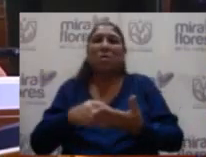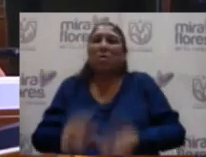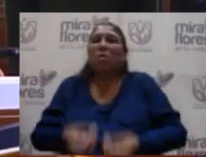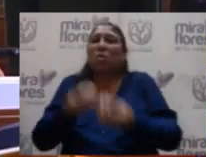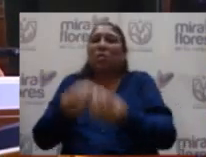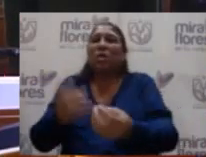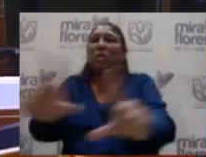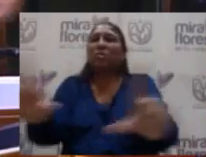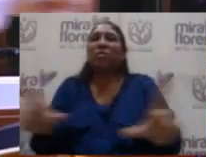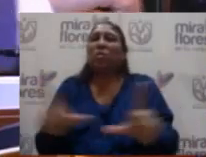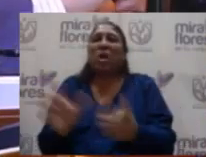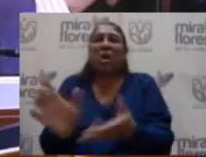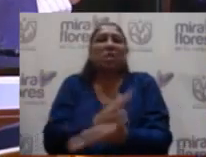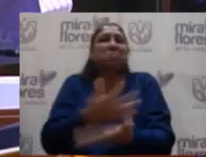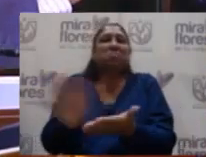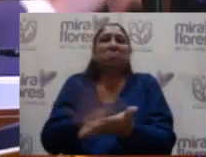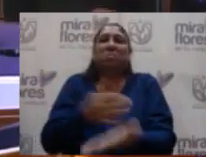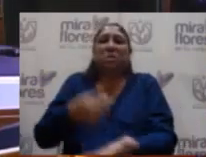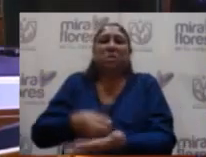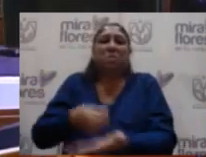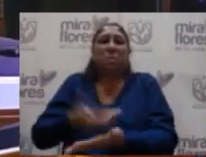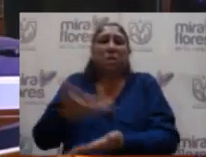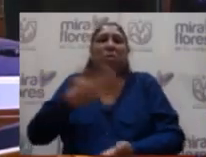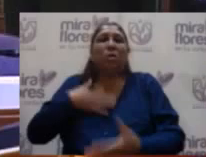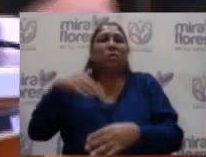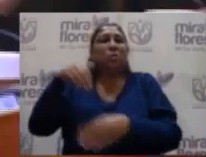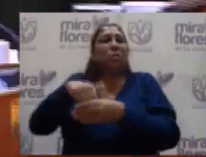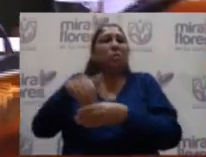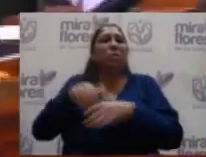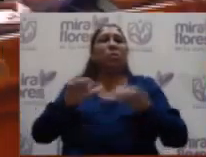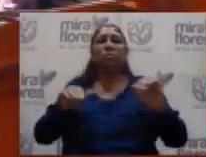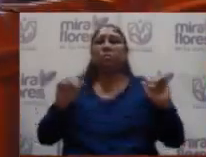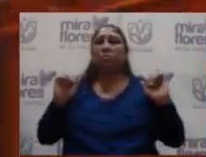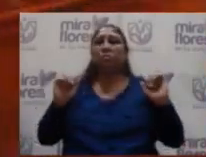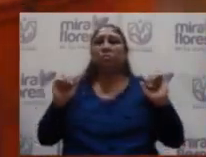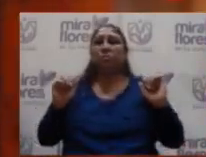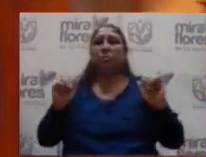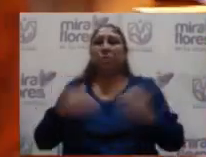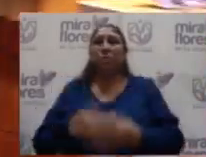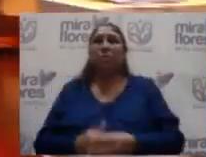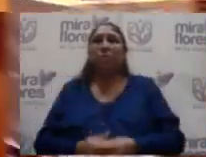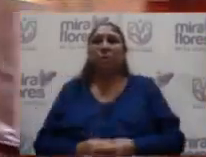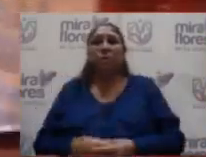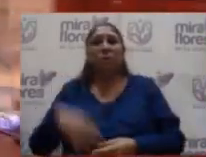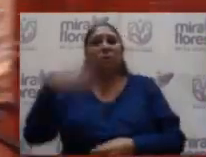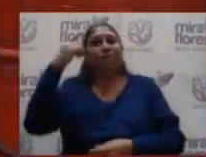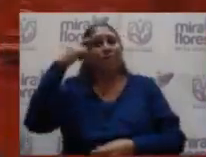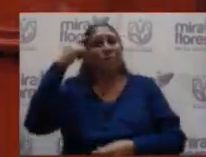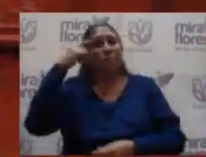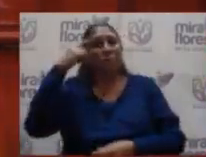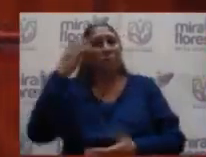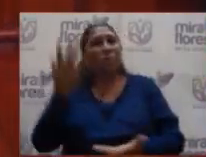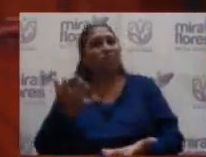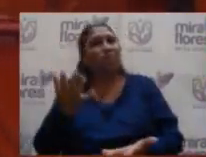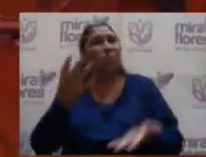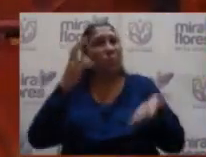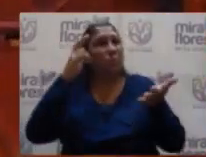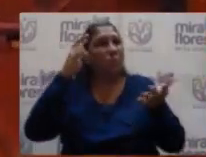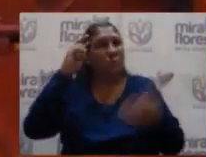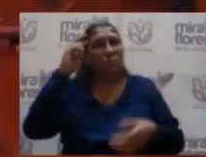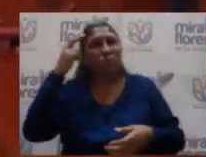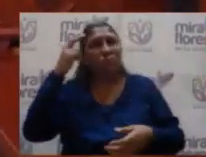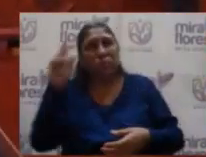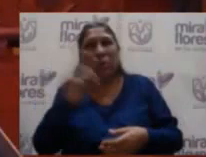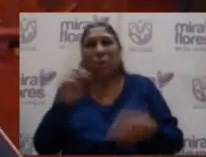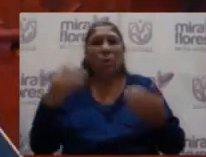a título gratuito. Por eso mi voto va a ser de abstención. Gracias. Bien, creo que hay un poquito de confusión o no ha tenido